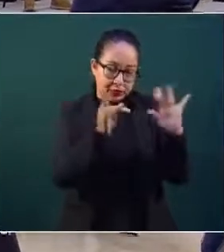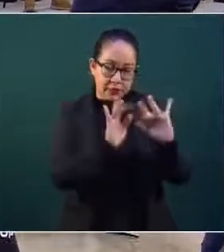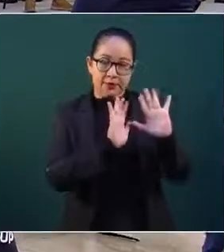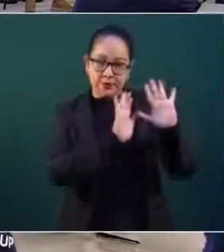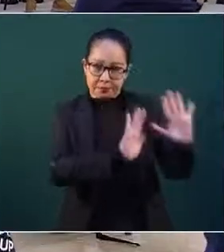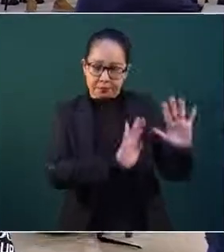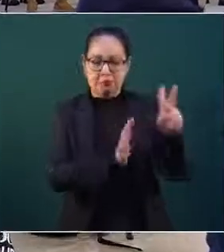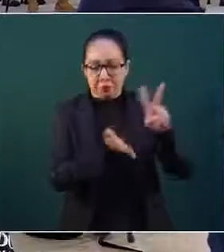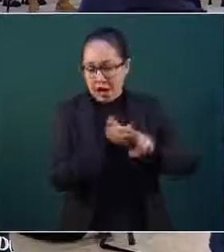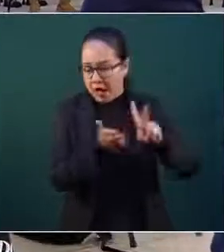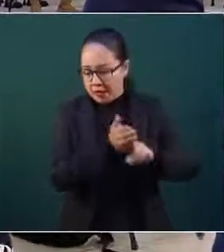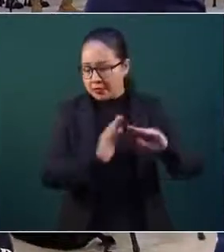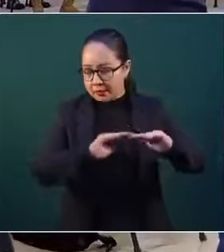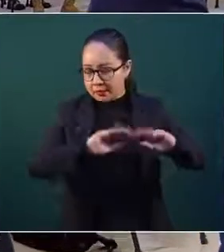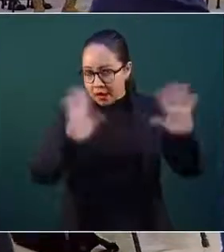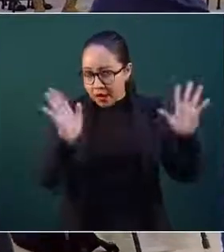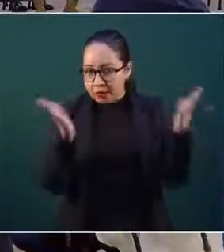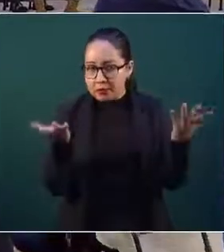válidos,